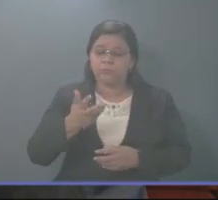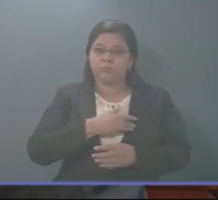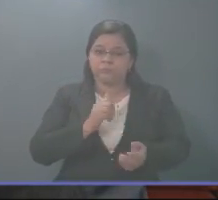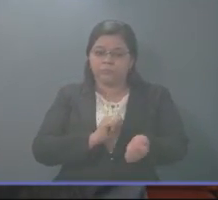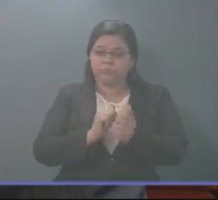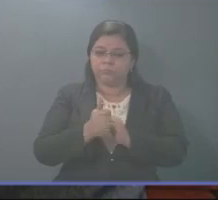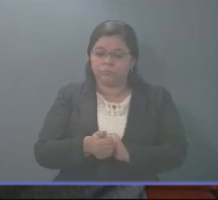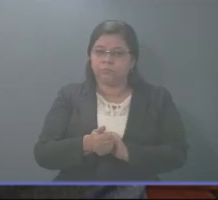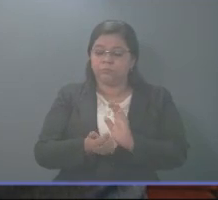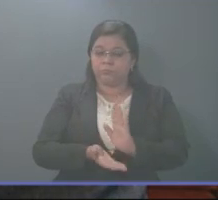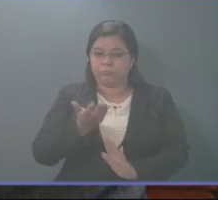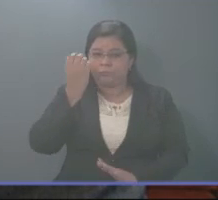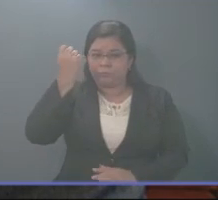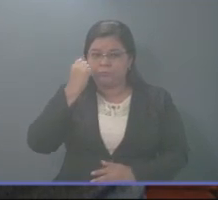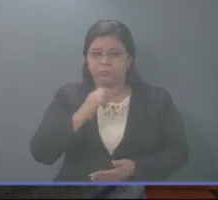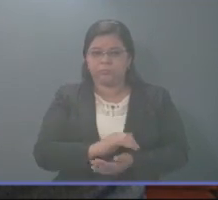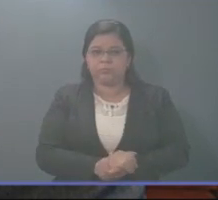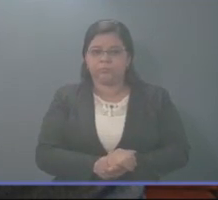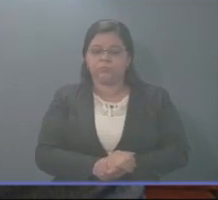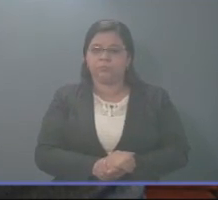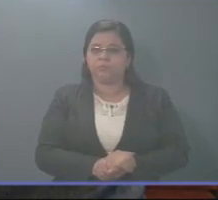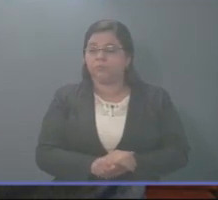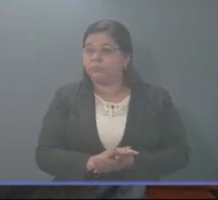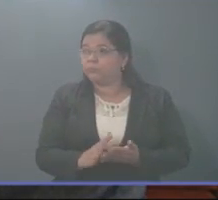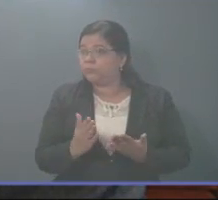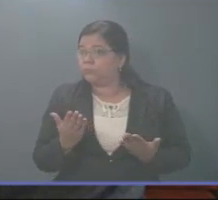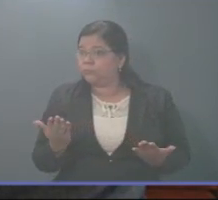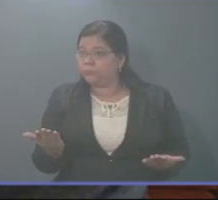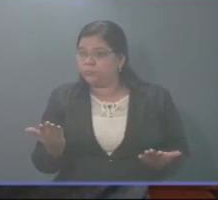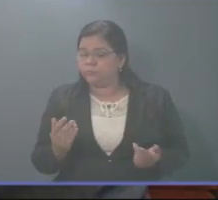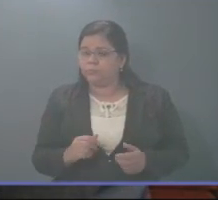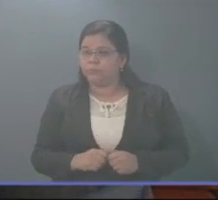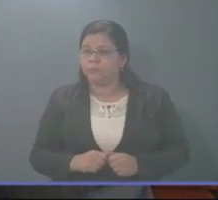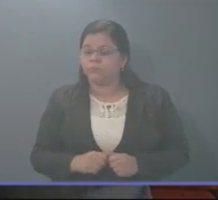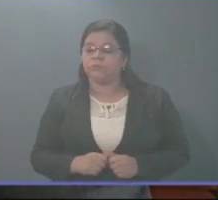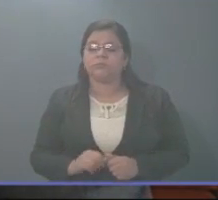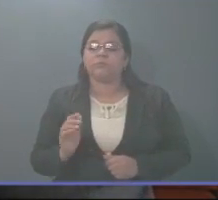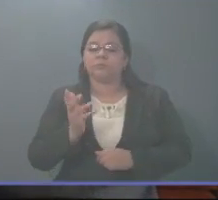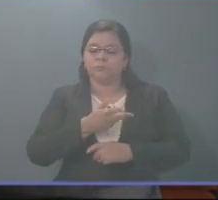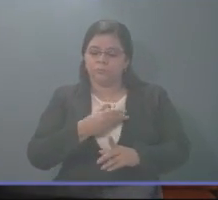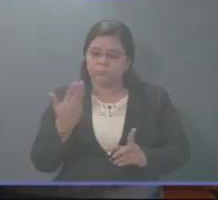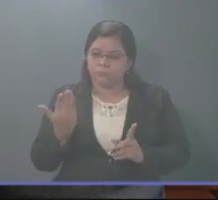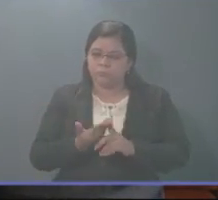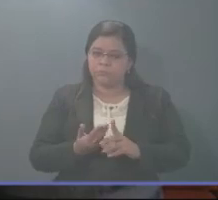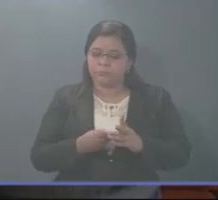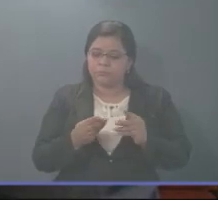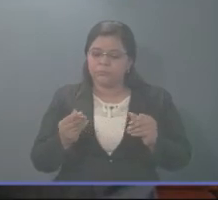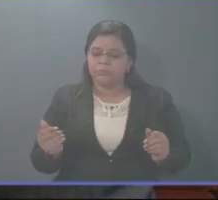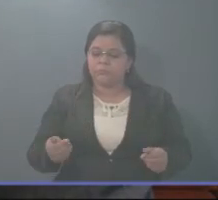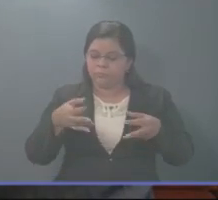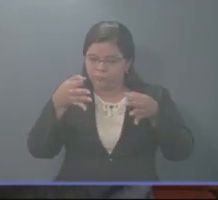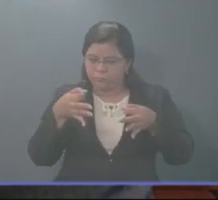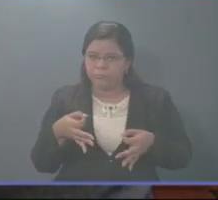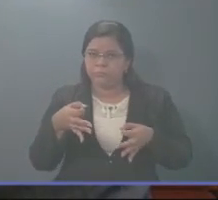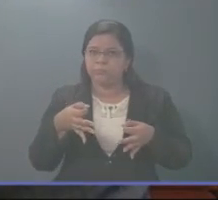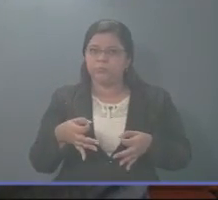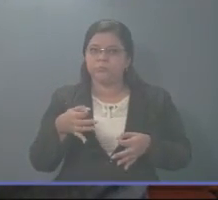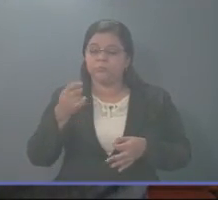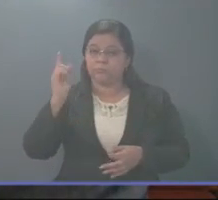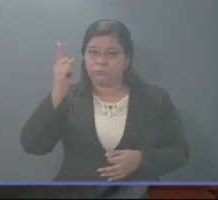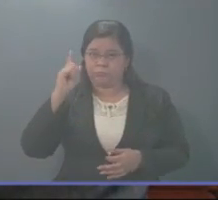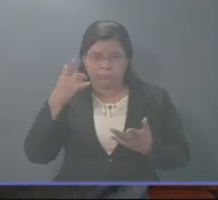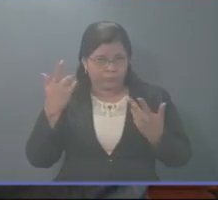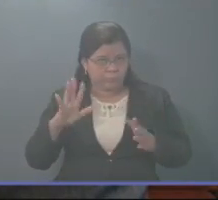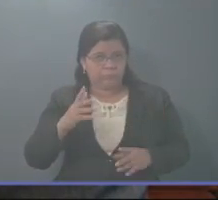importante. Y es que además de permitirles una salida digna a estos docentes que ya están